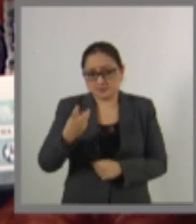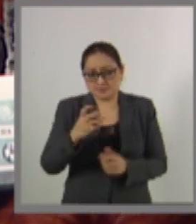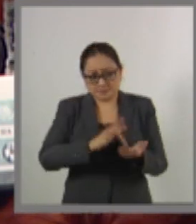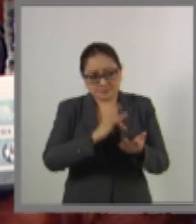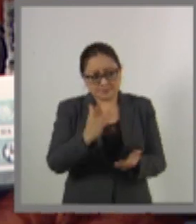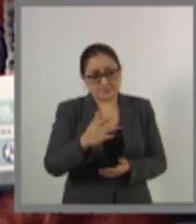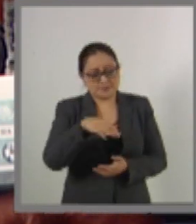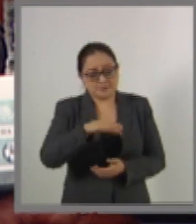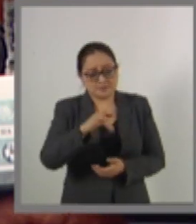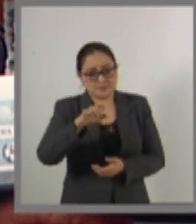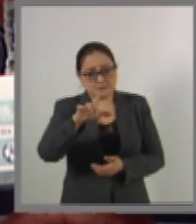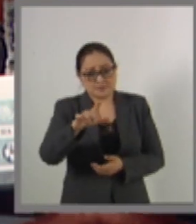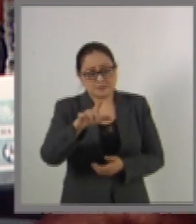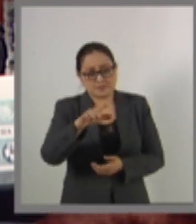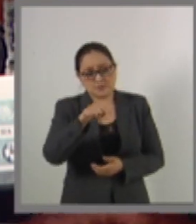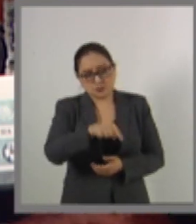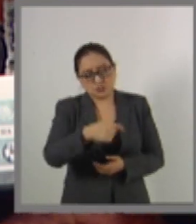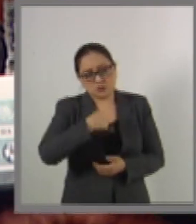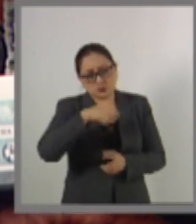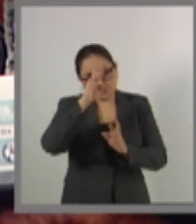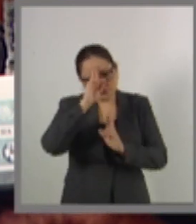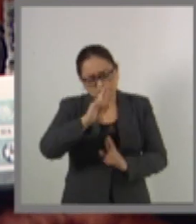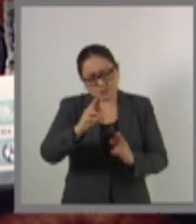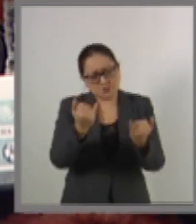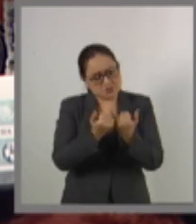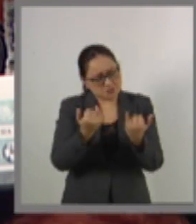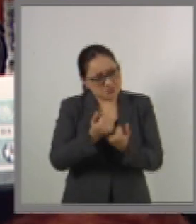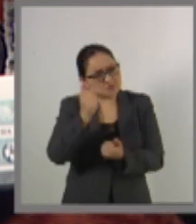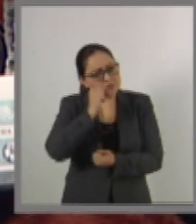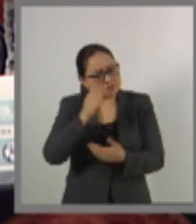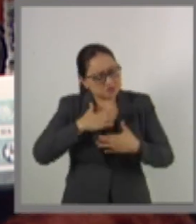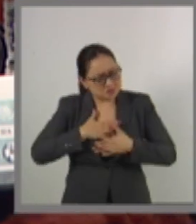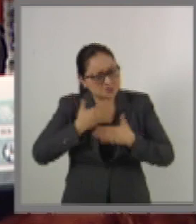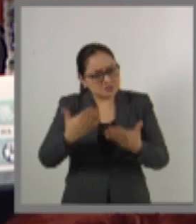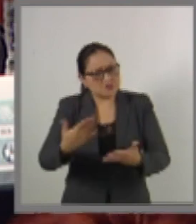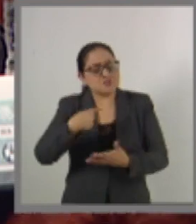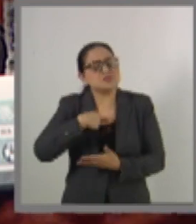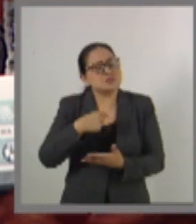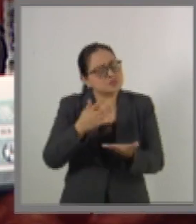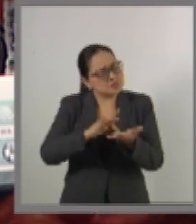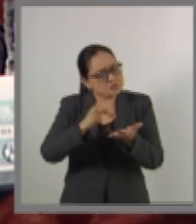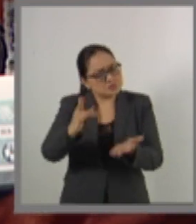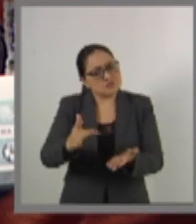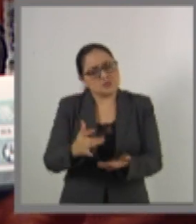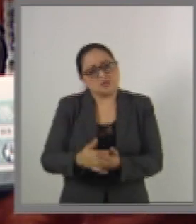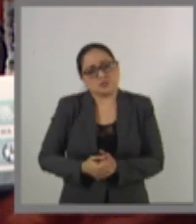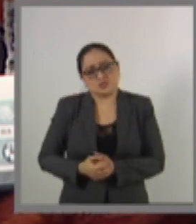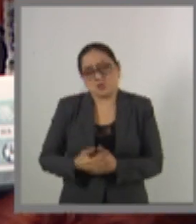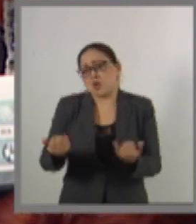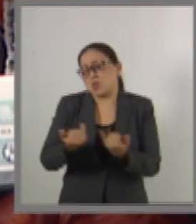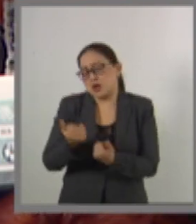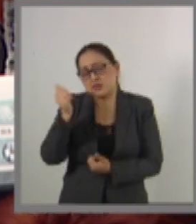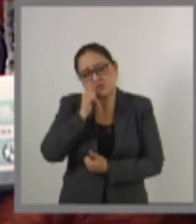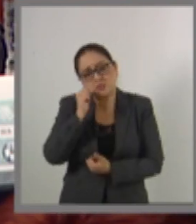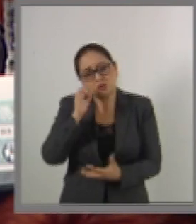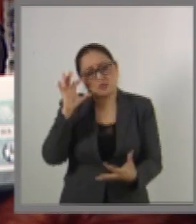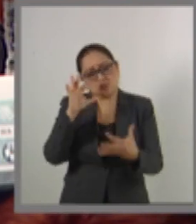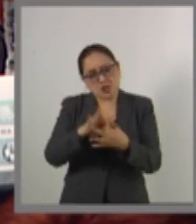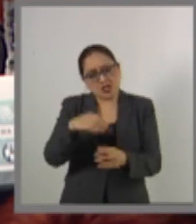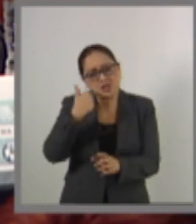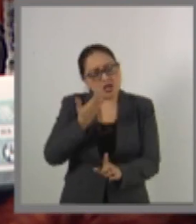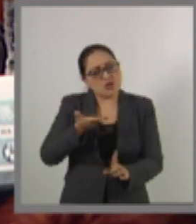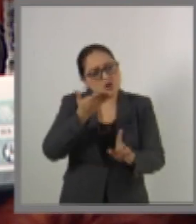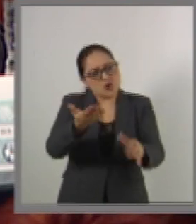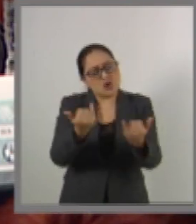Miguel, el respeto, la confianza que siempre me brindaste y a la que, por supuesto, en todo momento busqué y